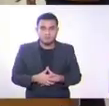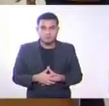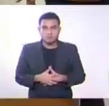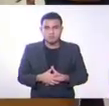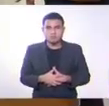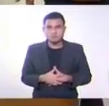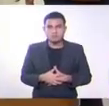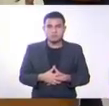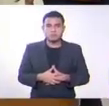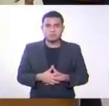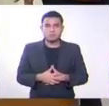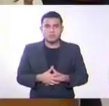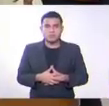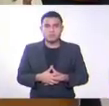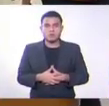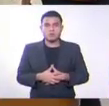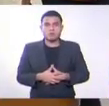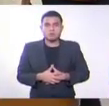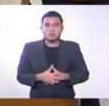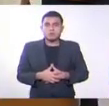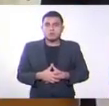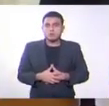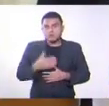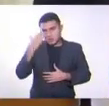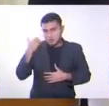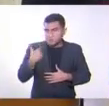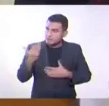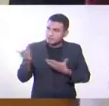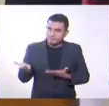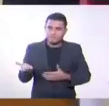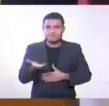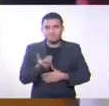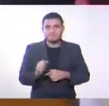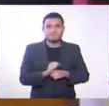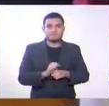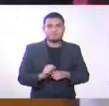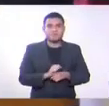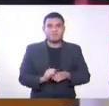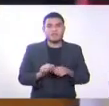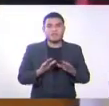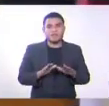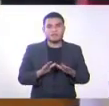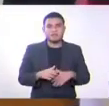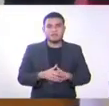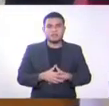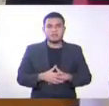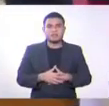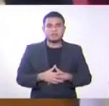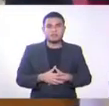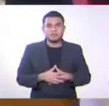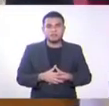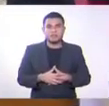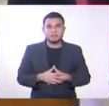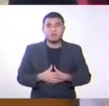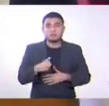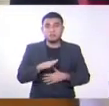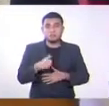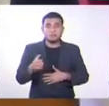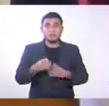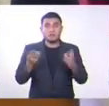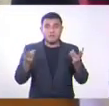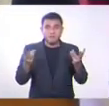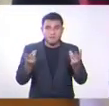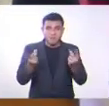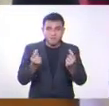Así que Doris, todo tuyo. Gracias. Vamos a ver cómo usar la fórmula, porque también a